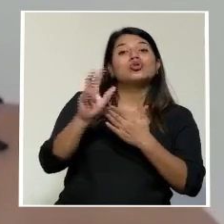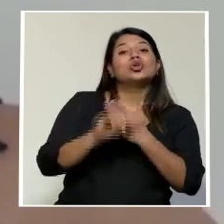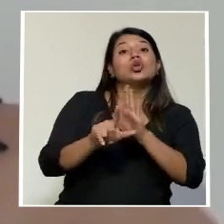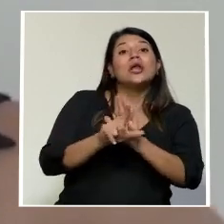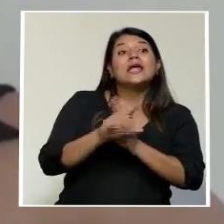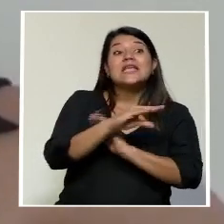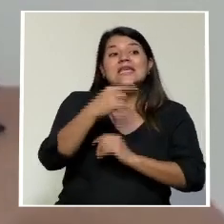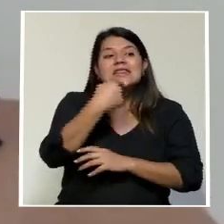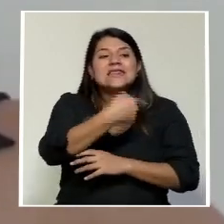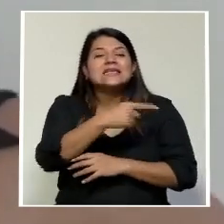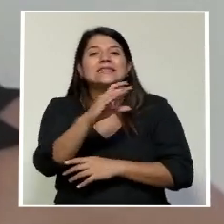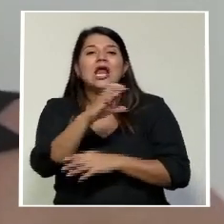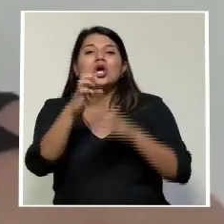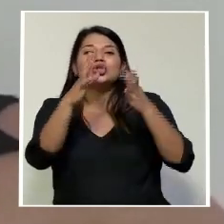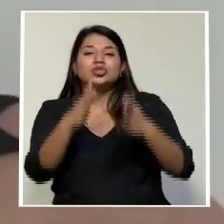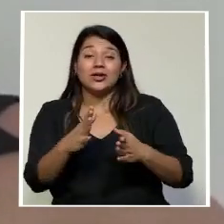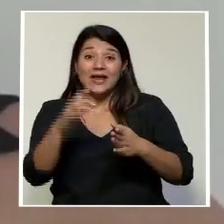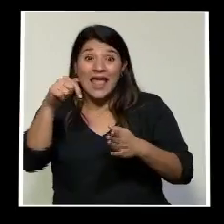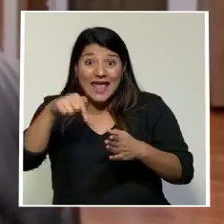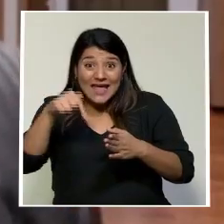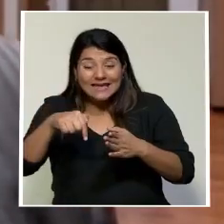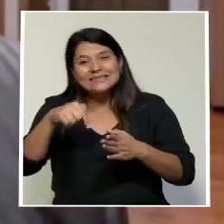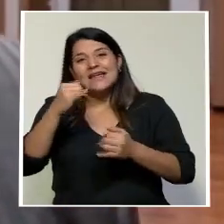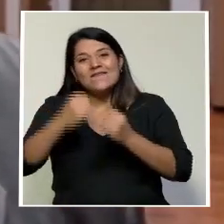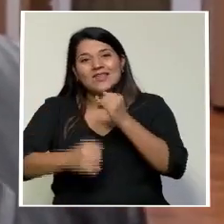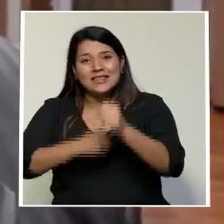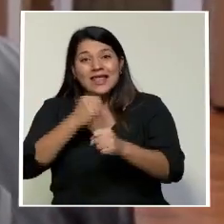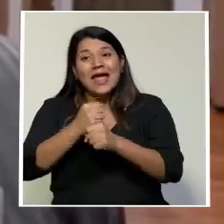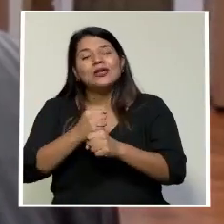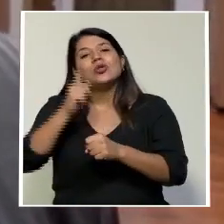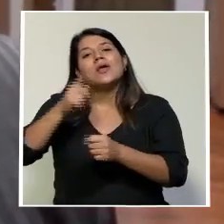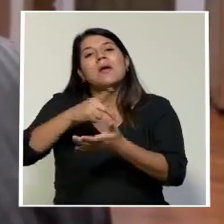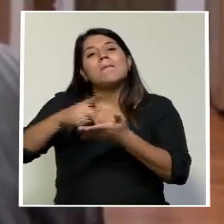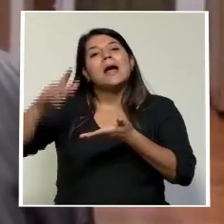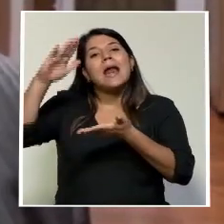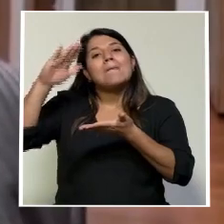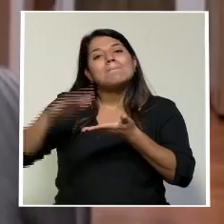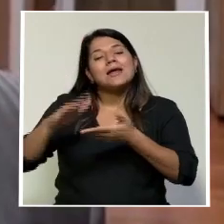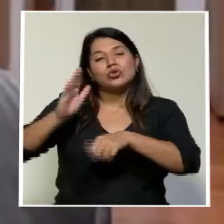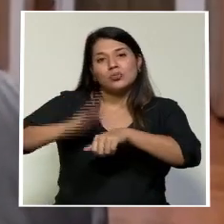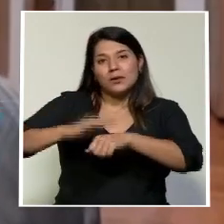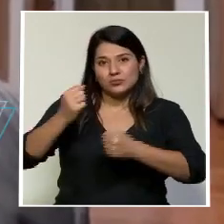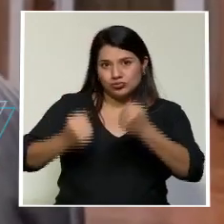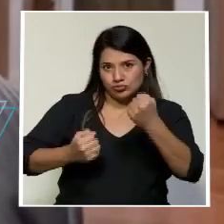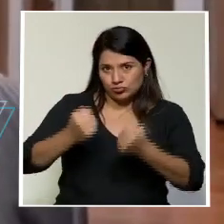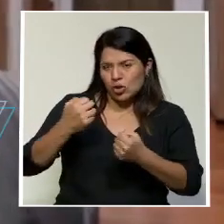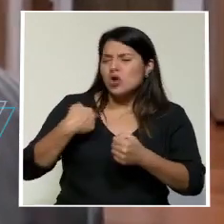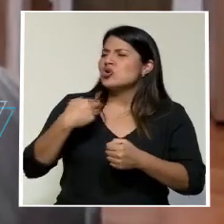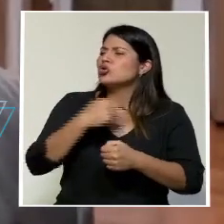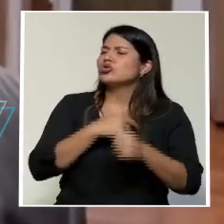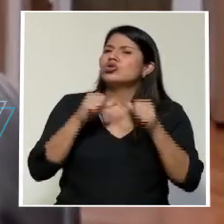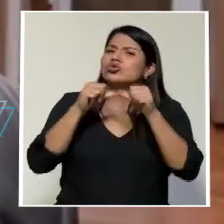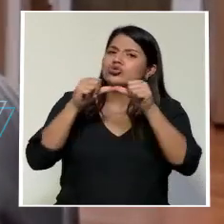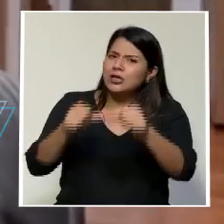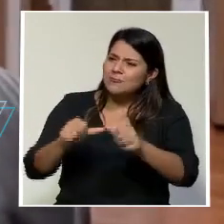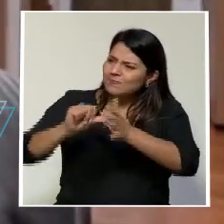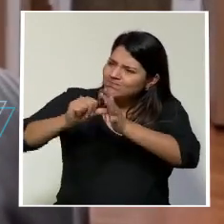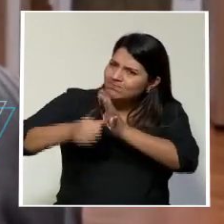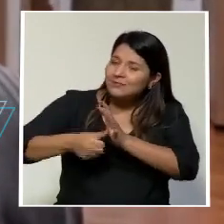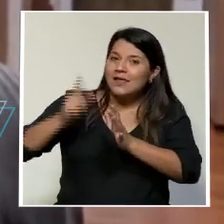de que tendrá una holgura al cierre de este año en su marchamo. Nosotros seguiremos insistiendo en la reducción del marchamo.